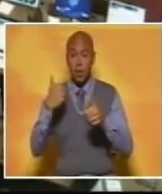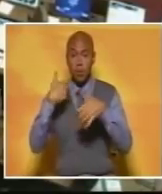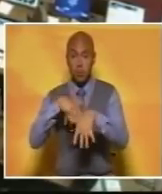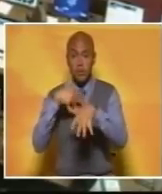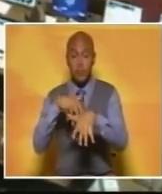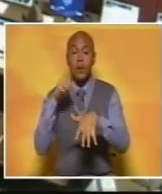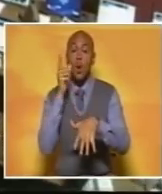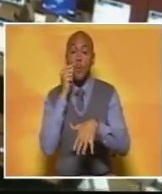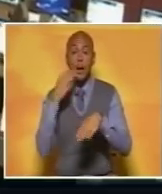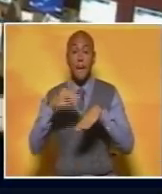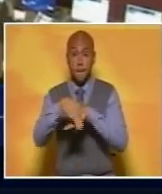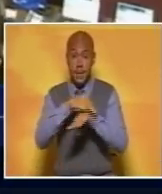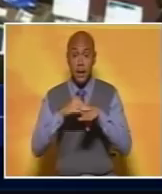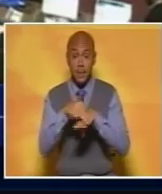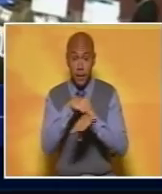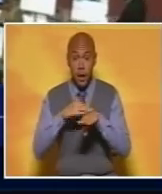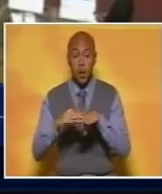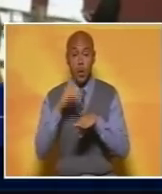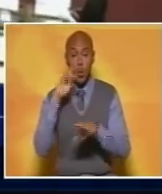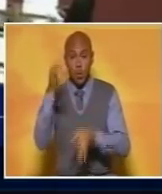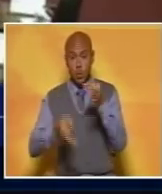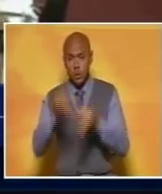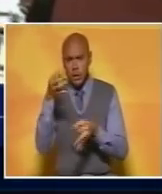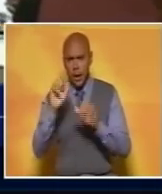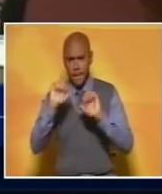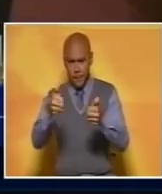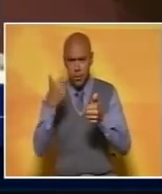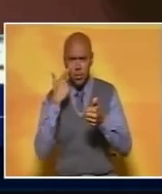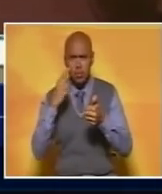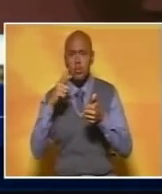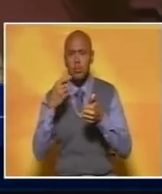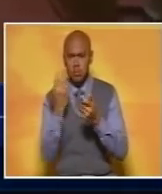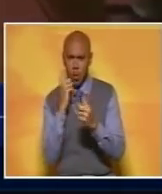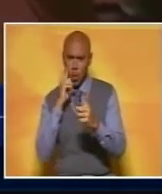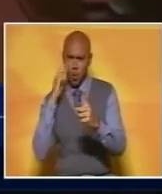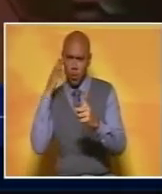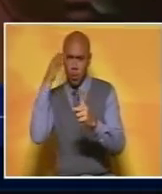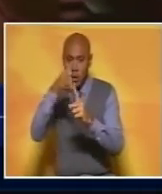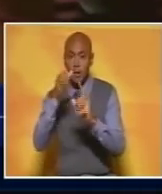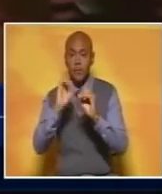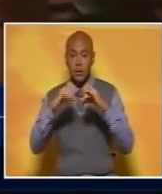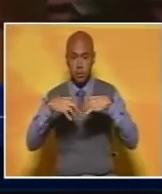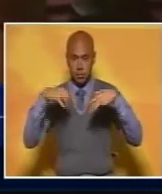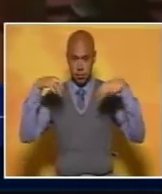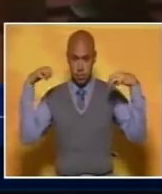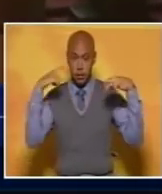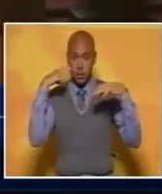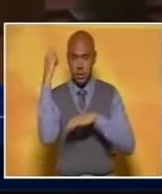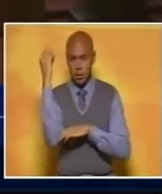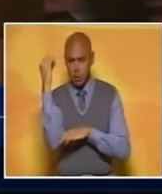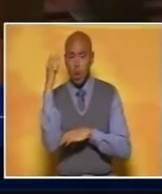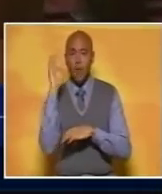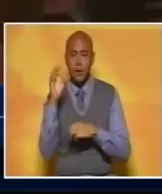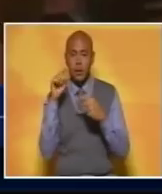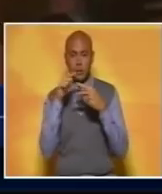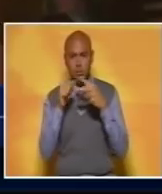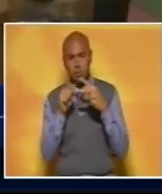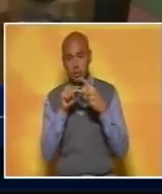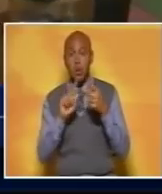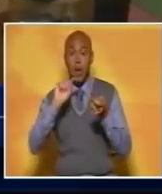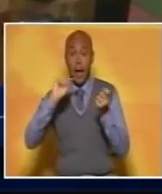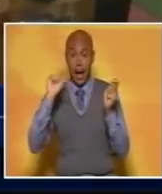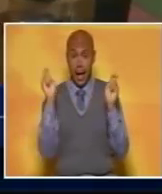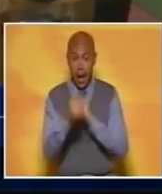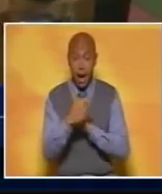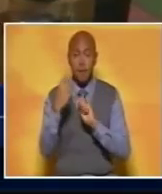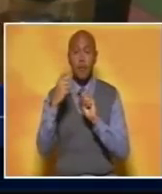ministro de Interior, Gonzalo Blumel, destacó que además se avanzará hacia un plebiscito para ratificar los cambios que se generen en el